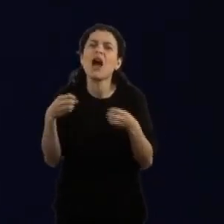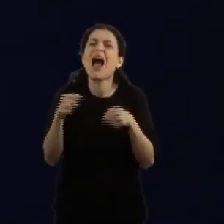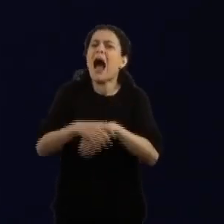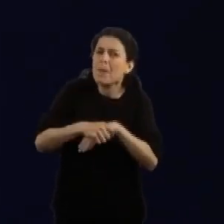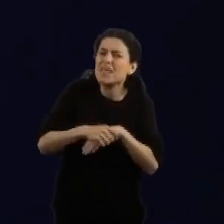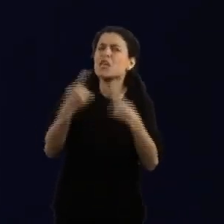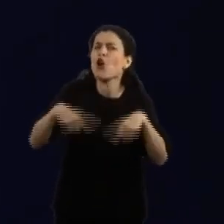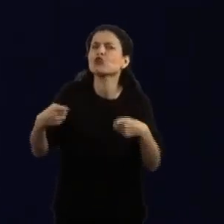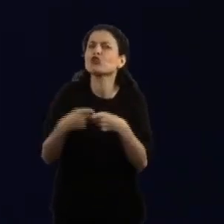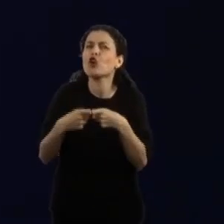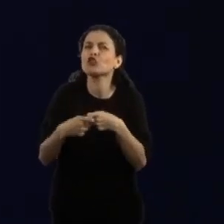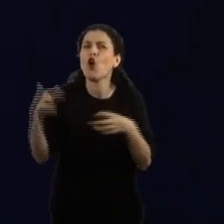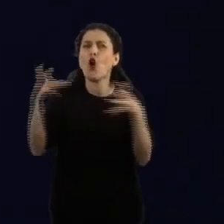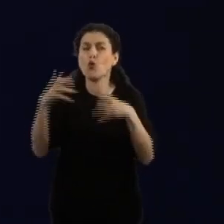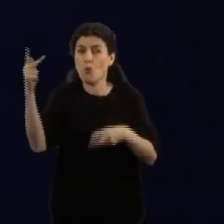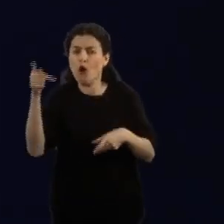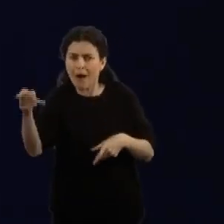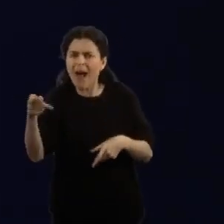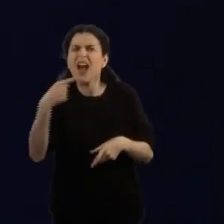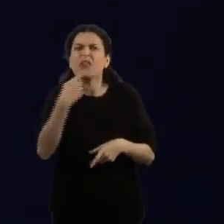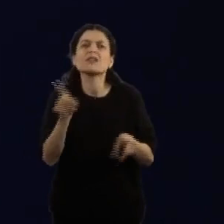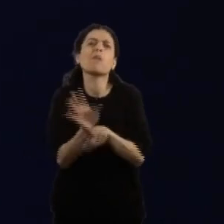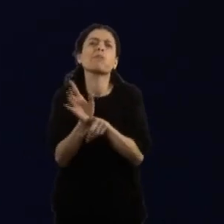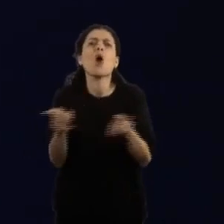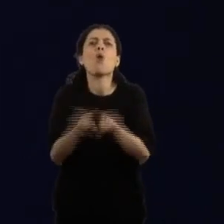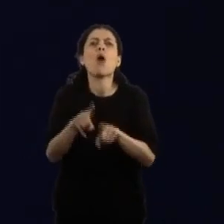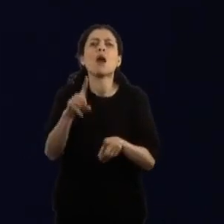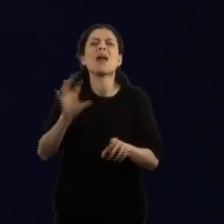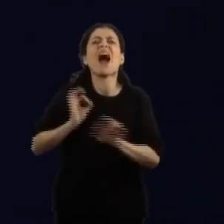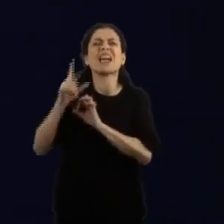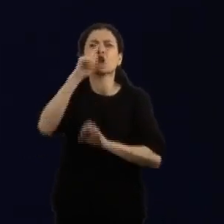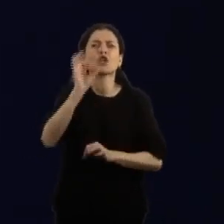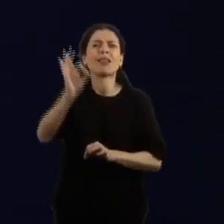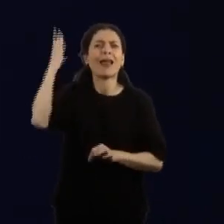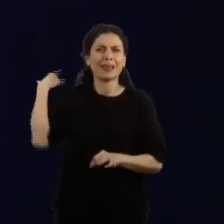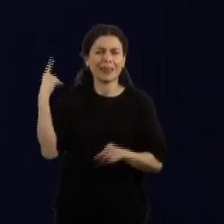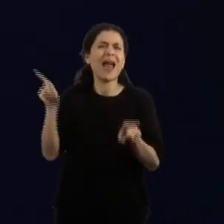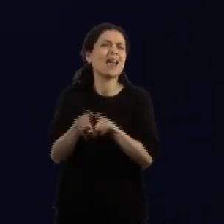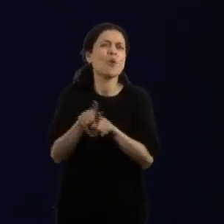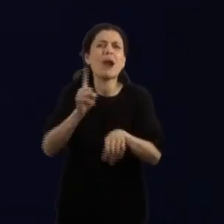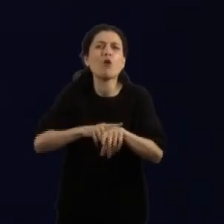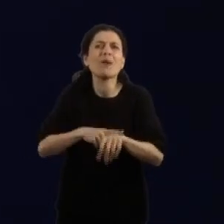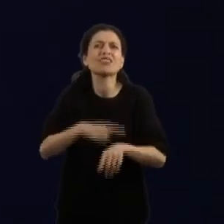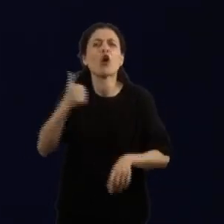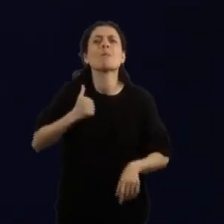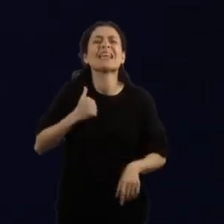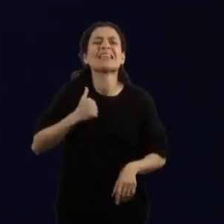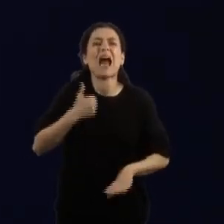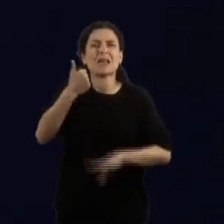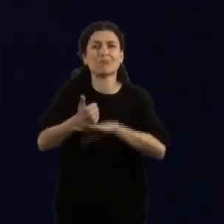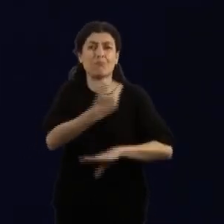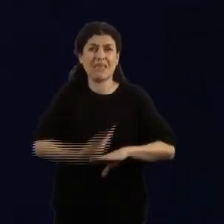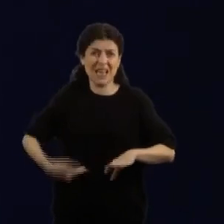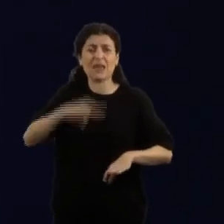comunicación que hablaban de la vuelta de los años 70, ¿no? Y la vuelta de Videla y de la vuelta del proceso militar y de no sé cuántas pavadas